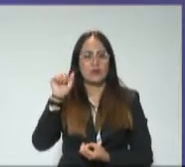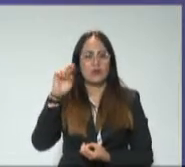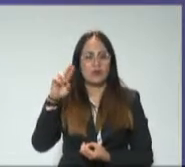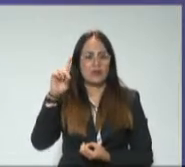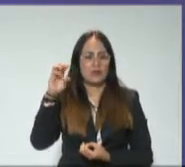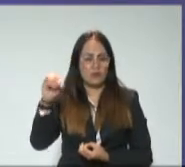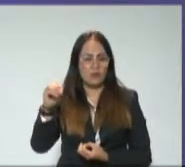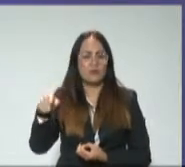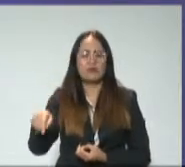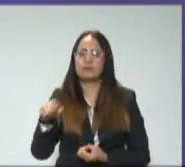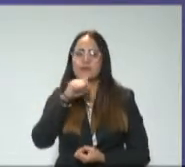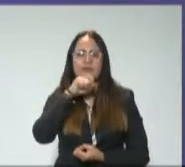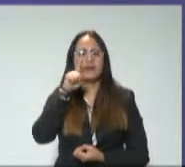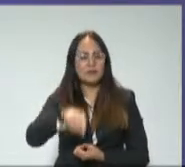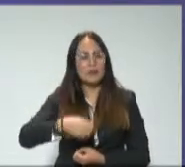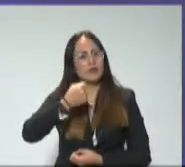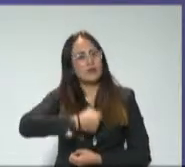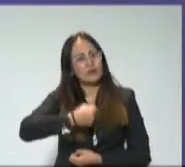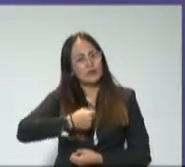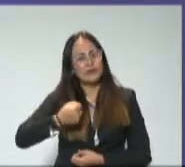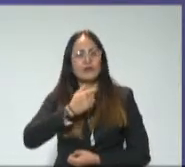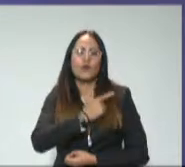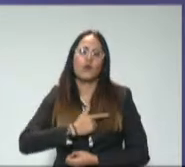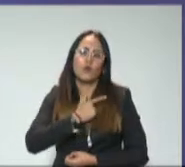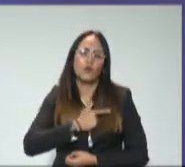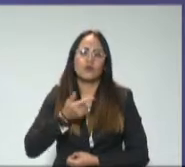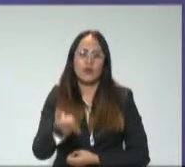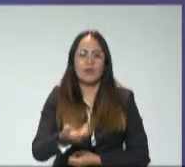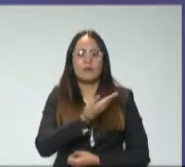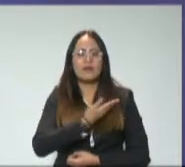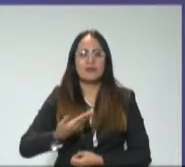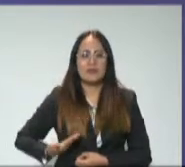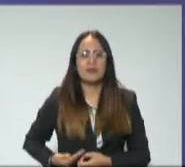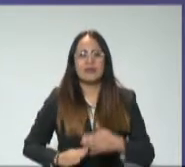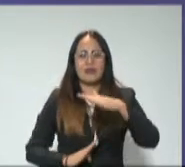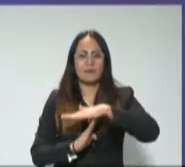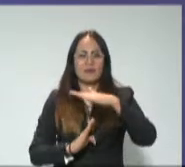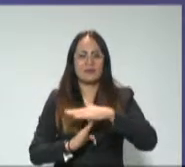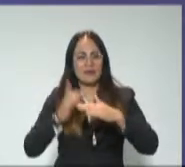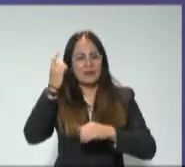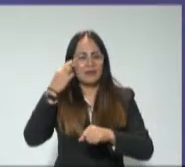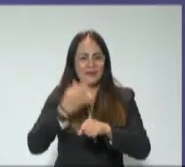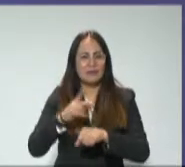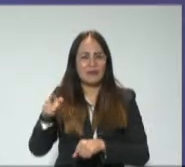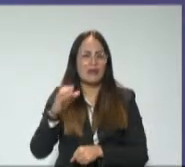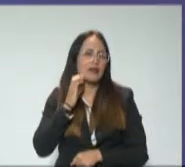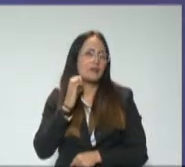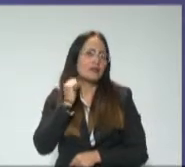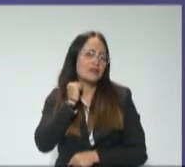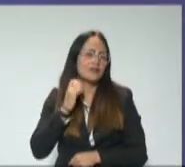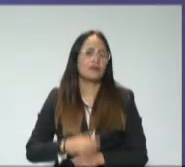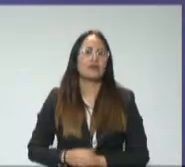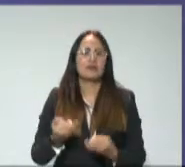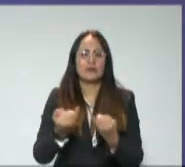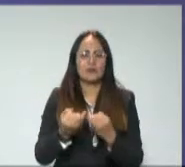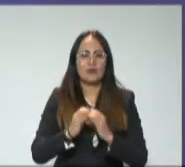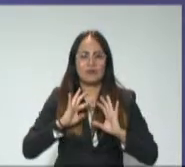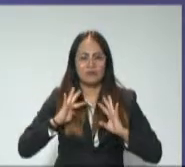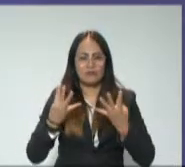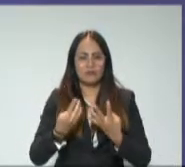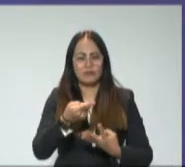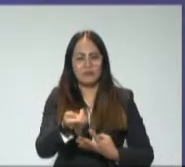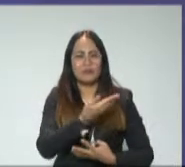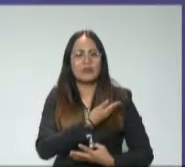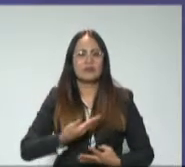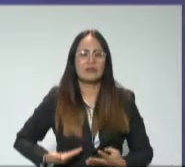quien también me da mucho gusto saludar como presidente de la mesa directiva de la cámara senadores al comisionado presidente